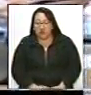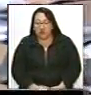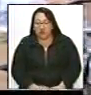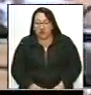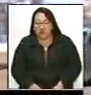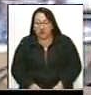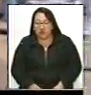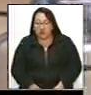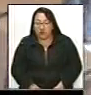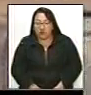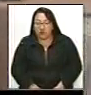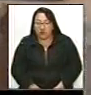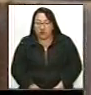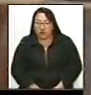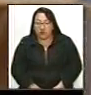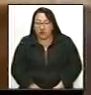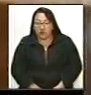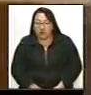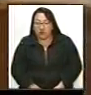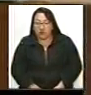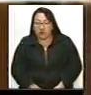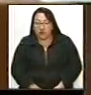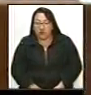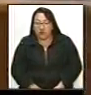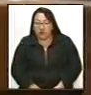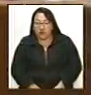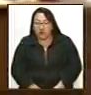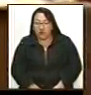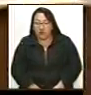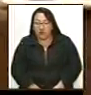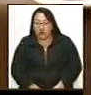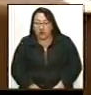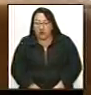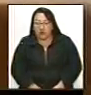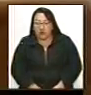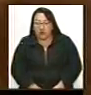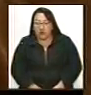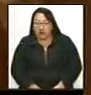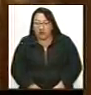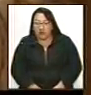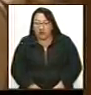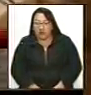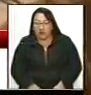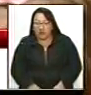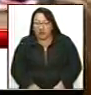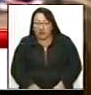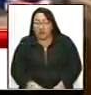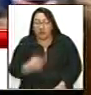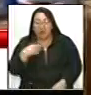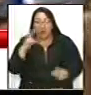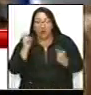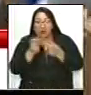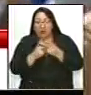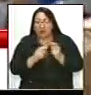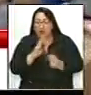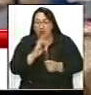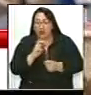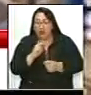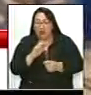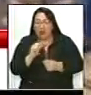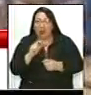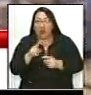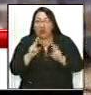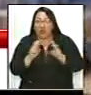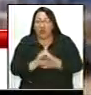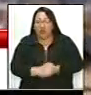Tubino tiene la segunda intervención. Sí, muchas gracias. Nuevamente lo he escuchado con atención al congresista de Belaunde. Y acá hay un